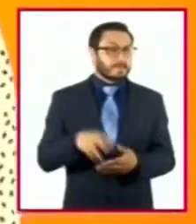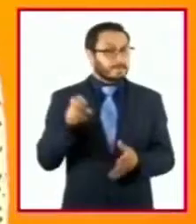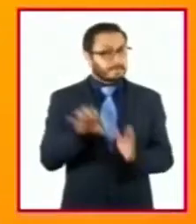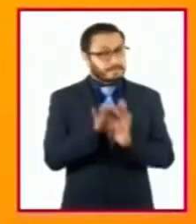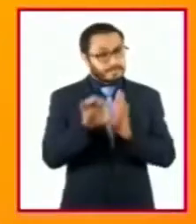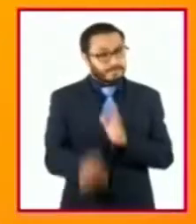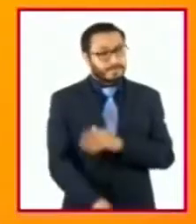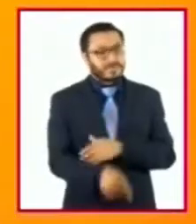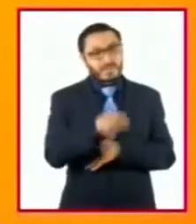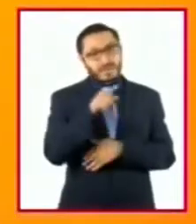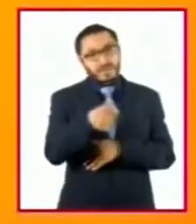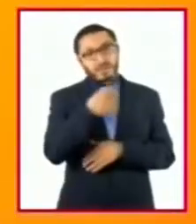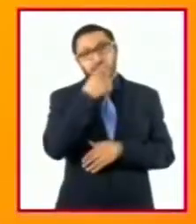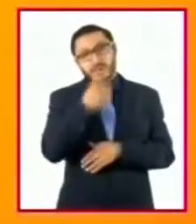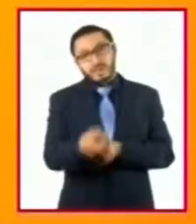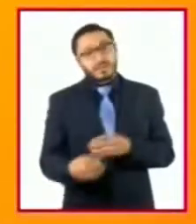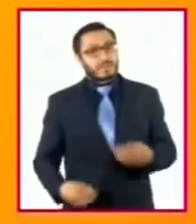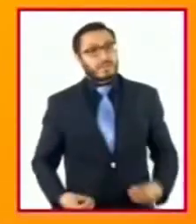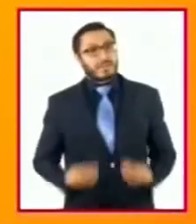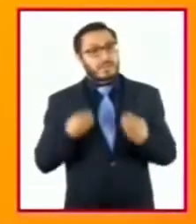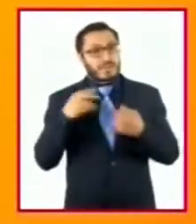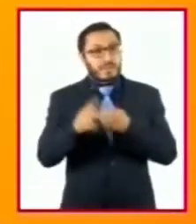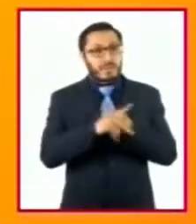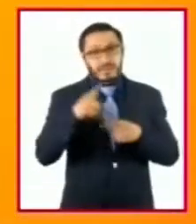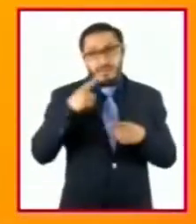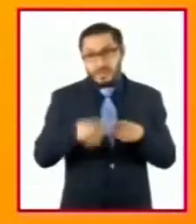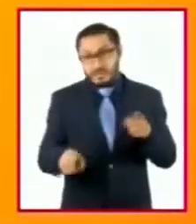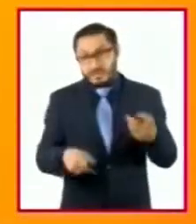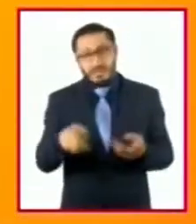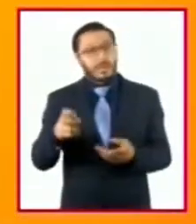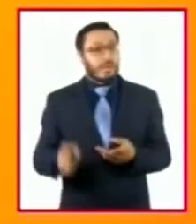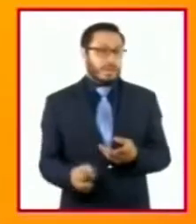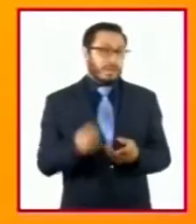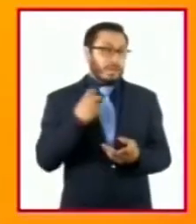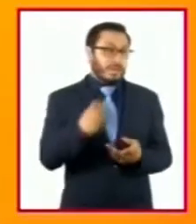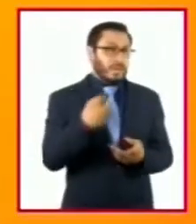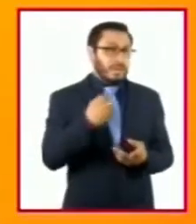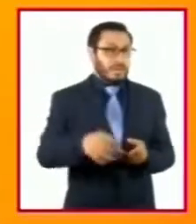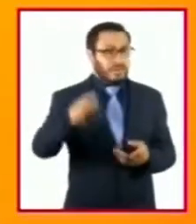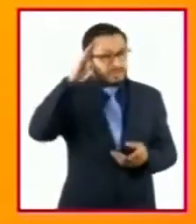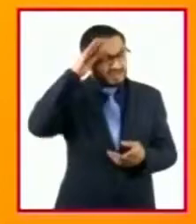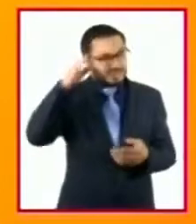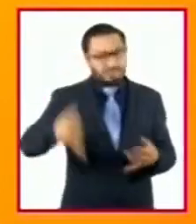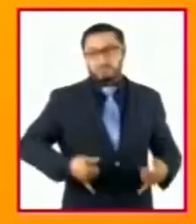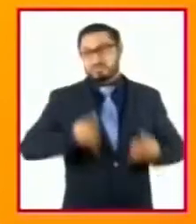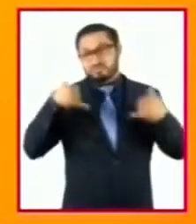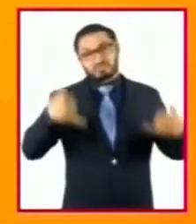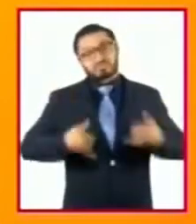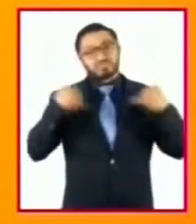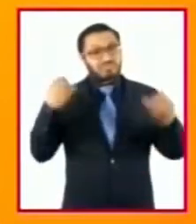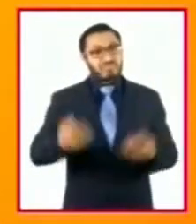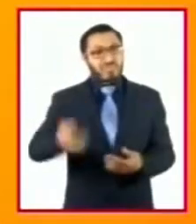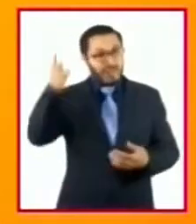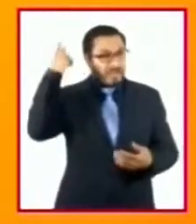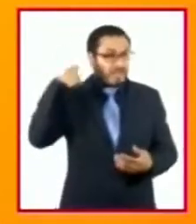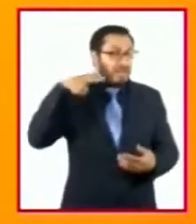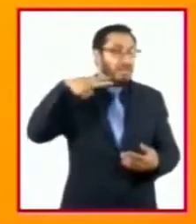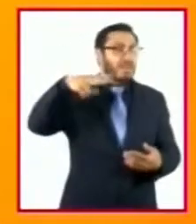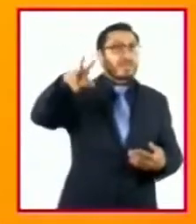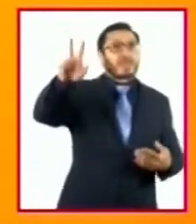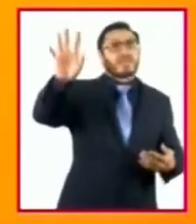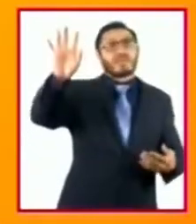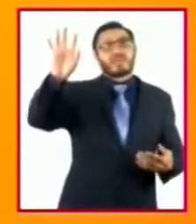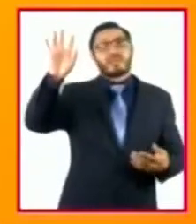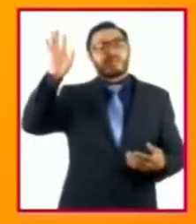que acabas de poner sobre vivir en otro país, vamos a pensar que un adolescente quiere viajar a Francia, porque quiere vivir en